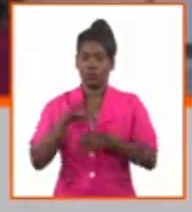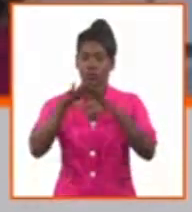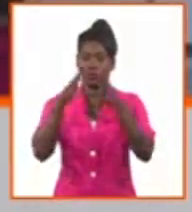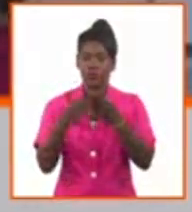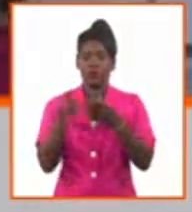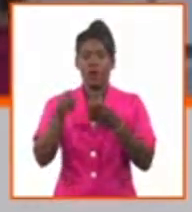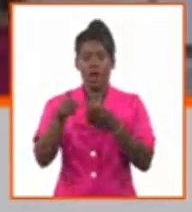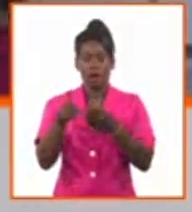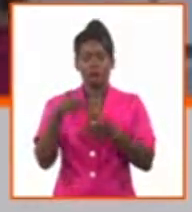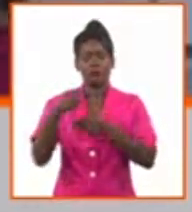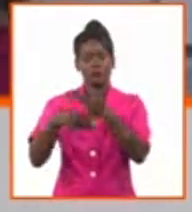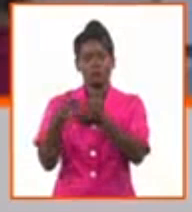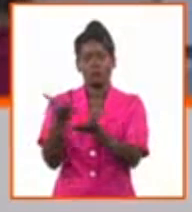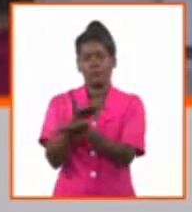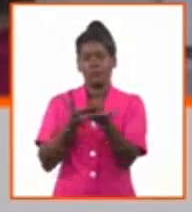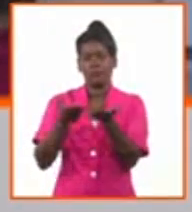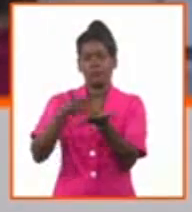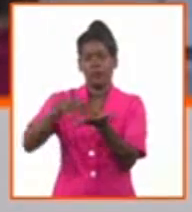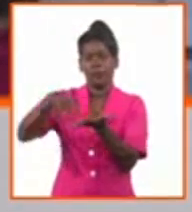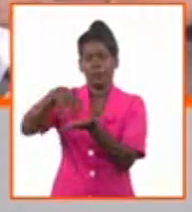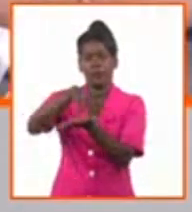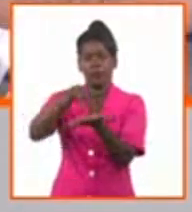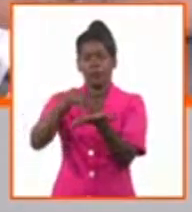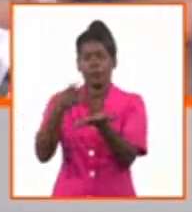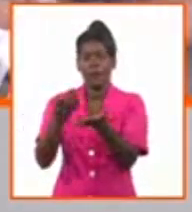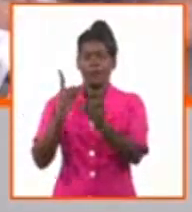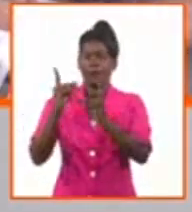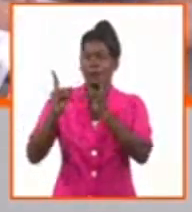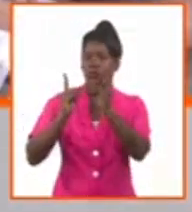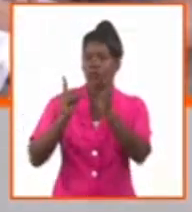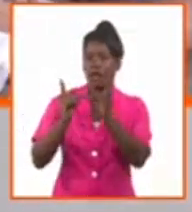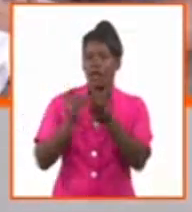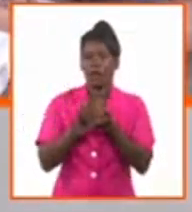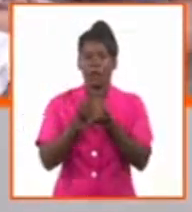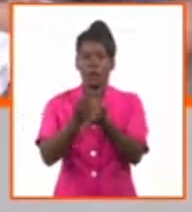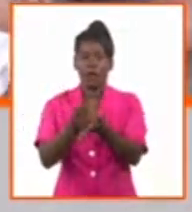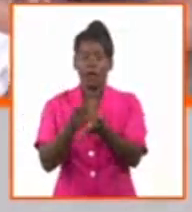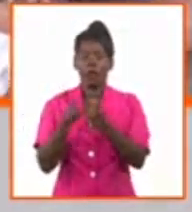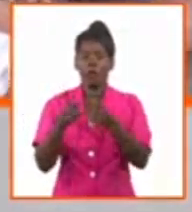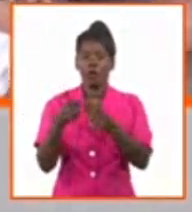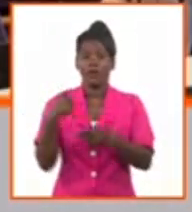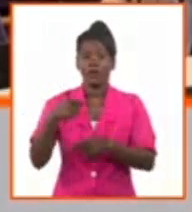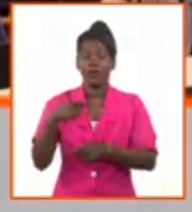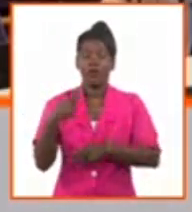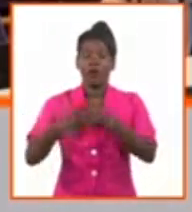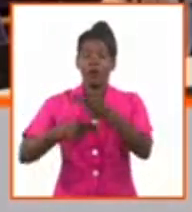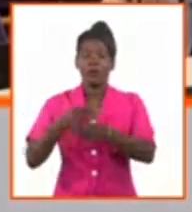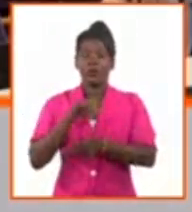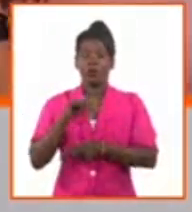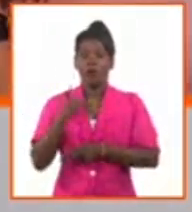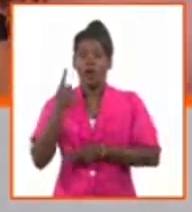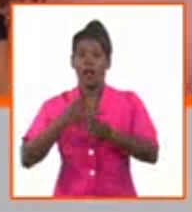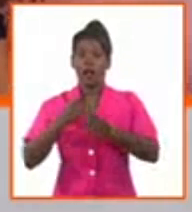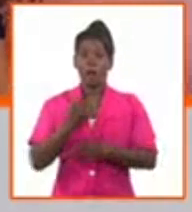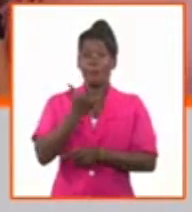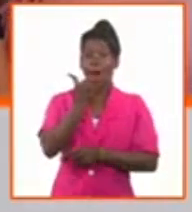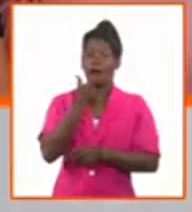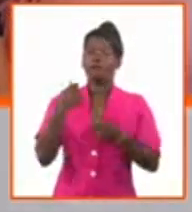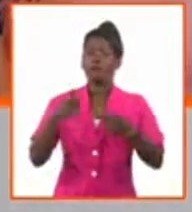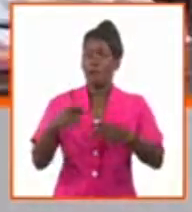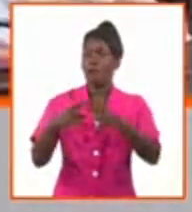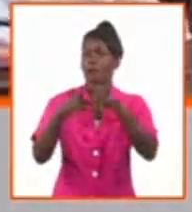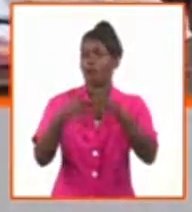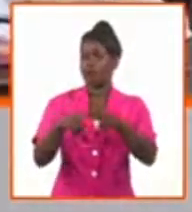espacios de intercambio, pero sobre todo espacios que potencien el diálogo crítico y aportador. Hay que naturalizar también la crítica para profundizar en